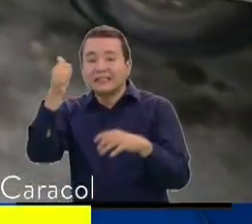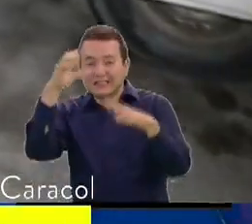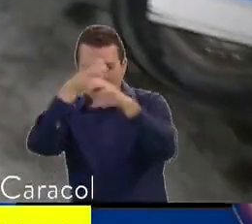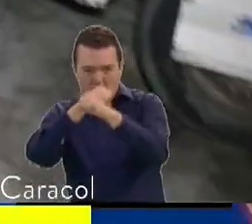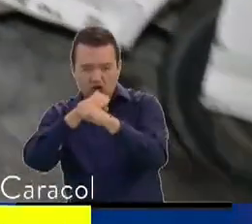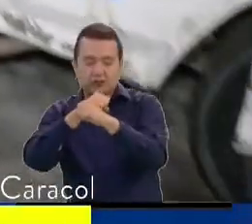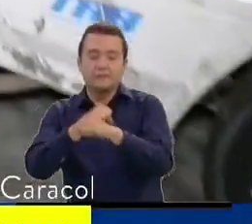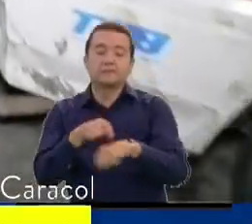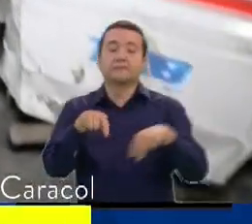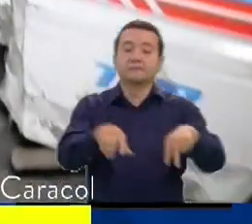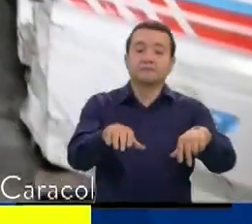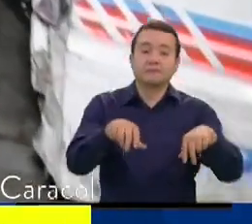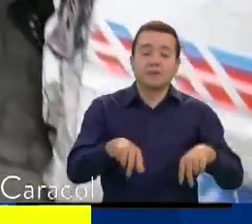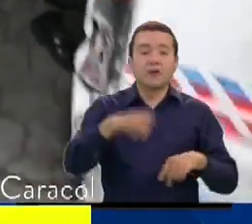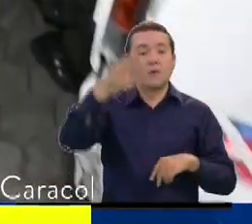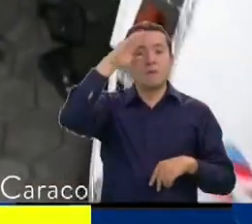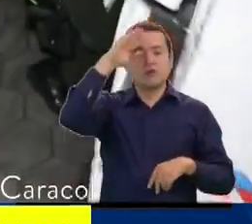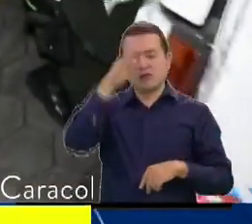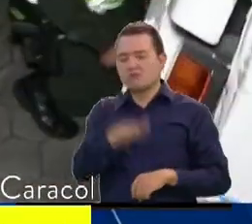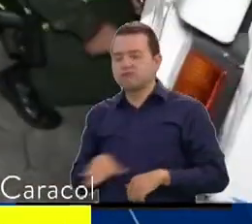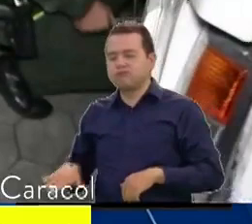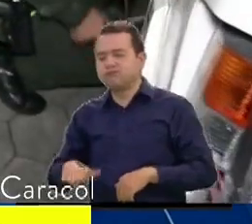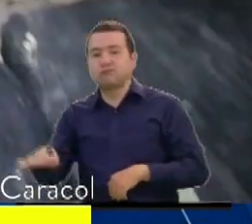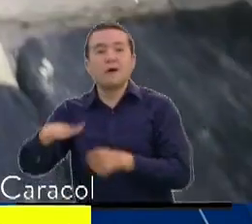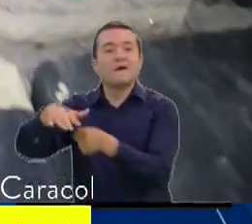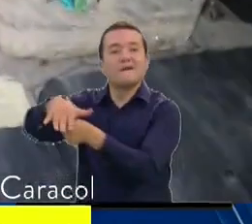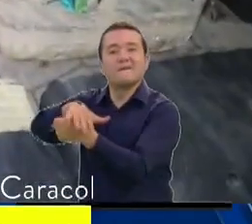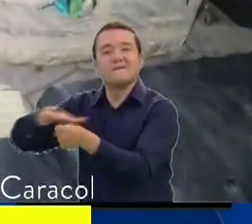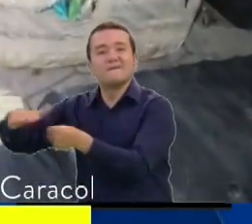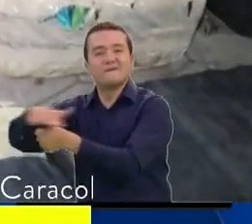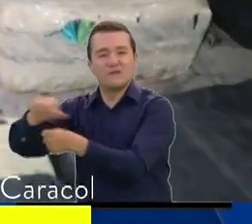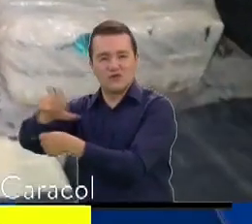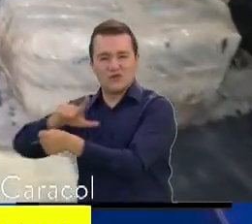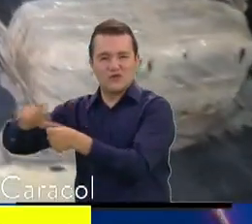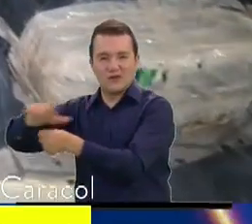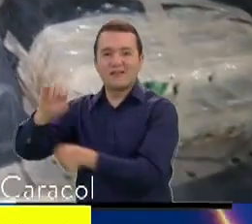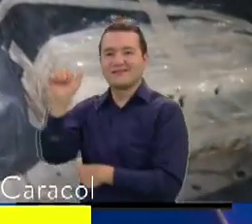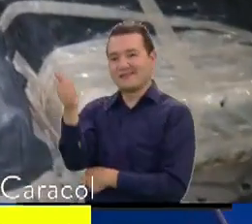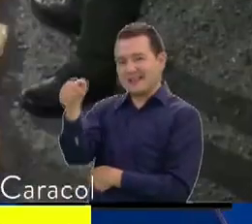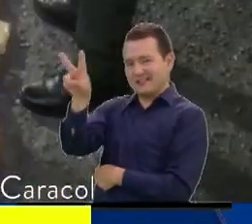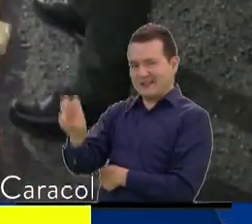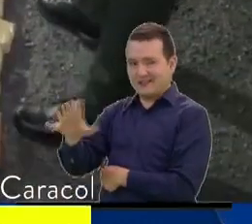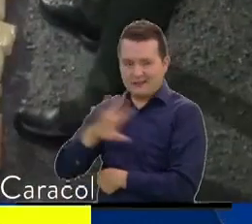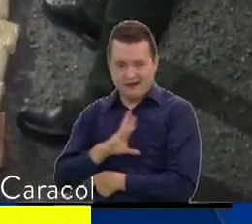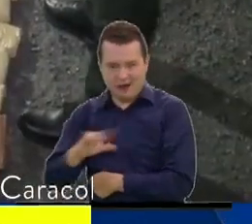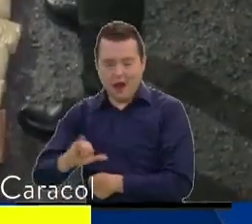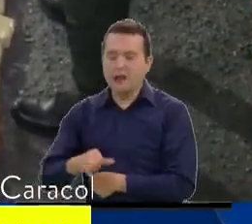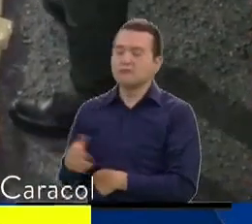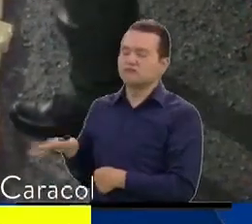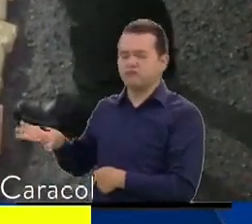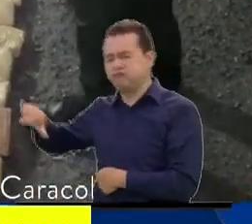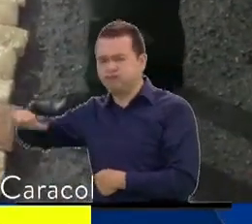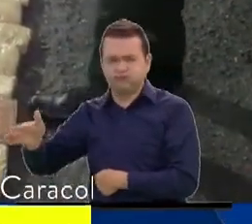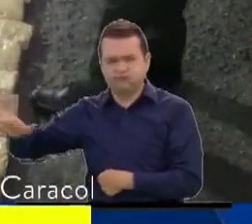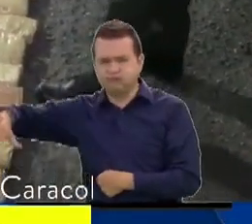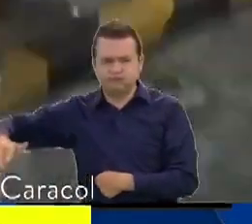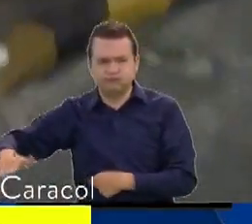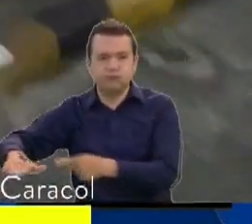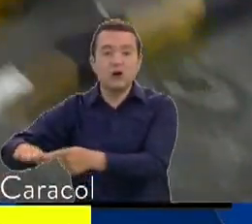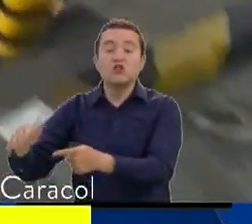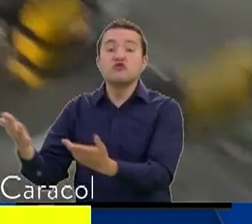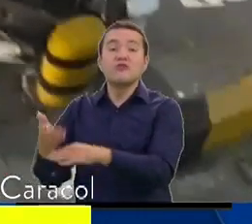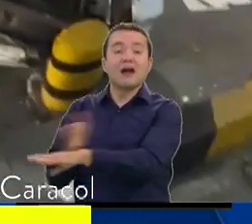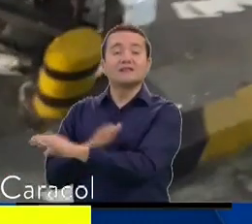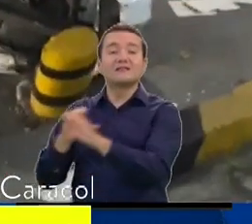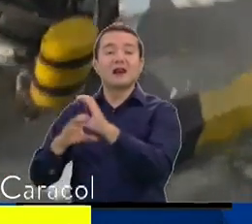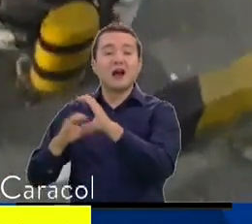puesto de control en la comuna 17. Según la información de la autoridad, este vehículo de emergencia venía procedente del Cauca